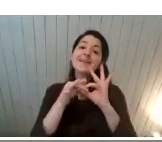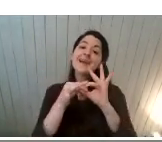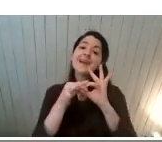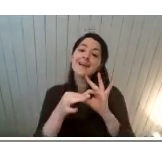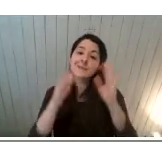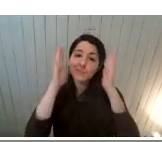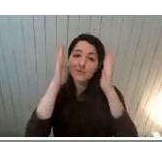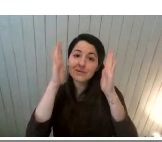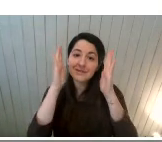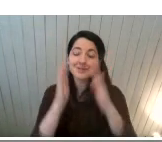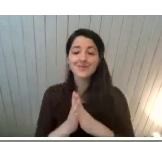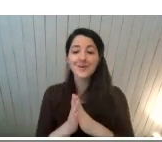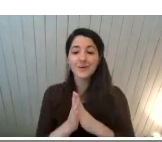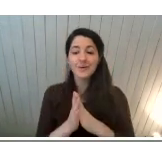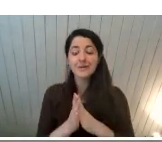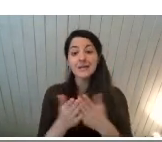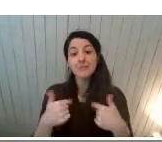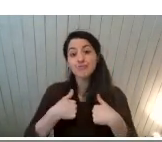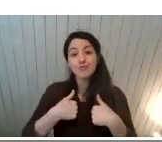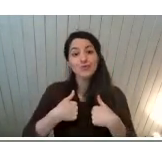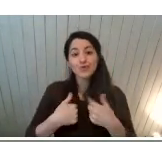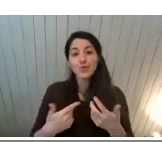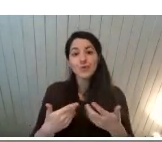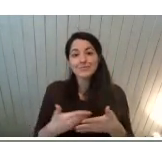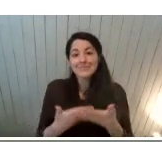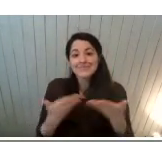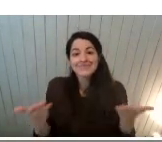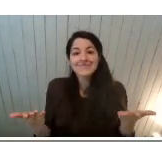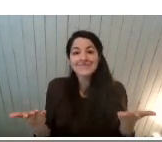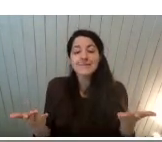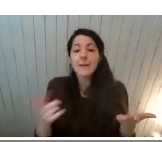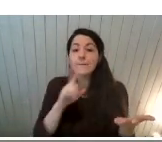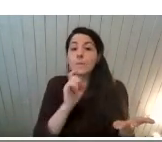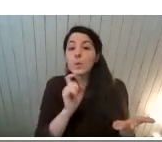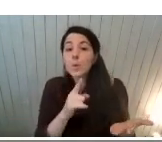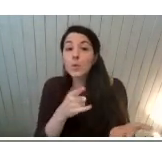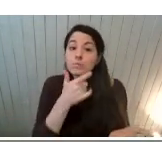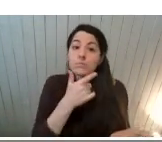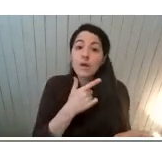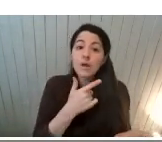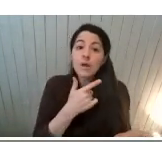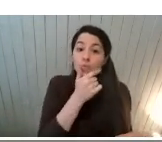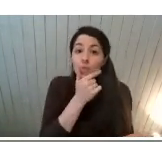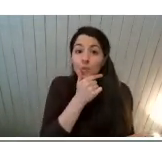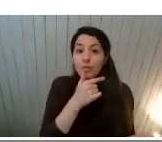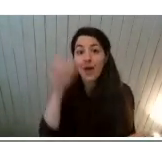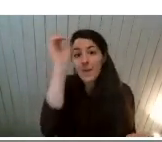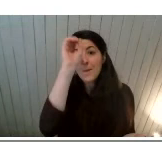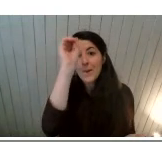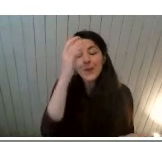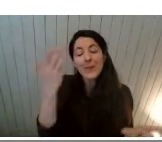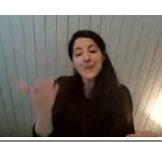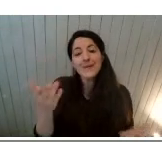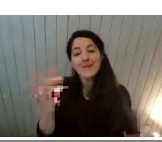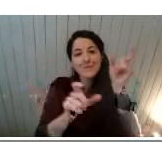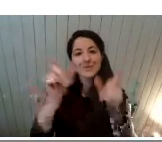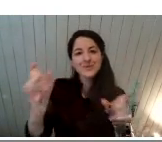pues totalmente abierta a preguntas de parte de las personas que nos están siguiendo en este momento.